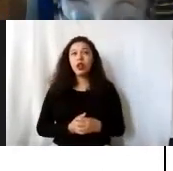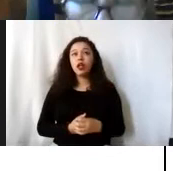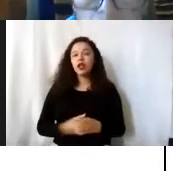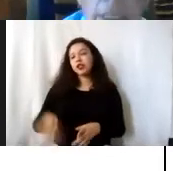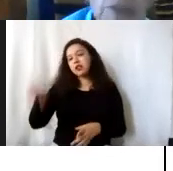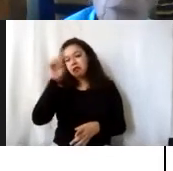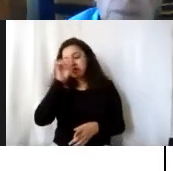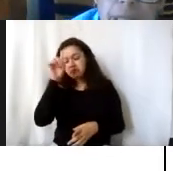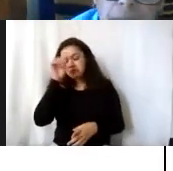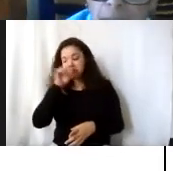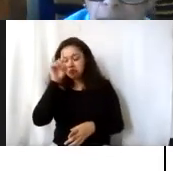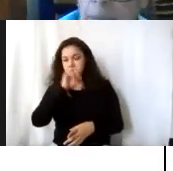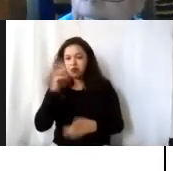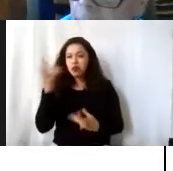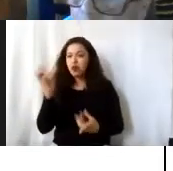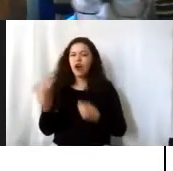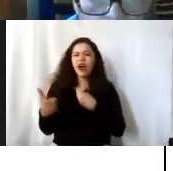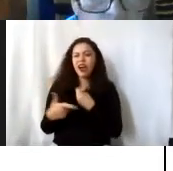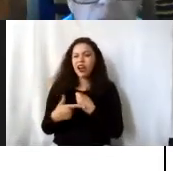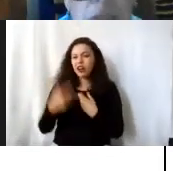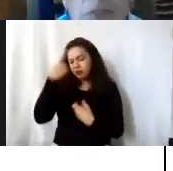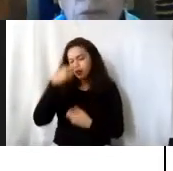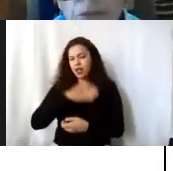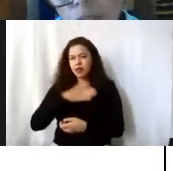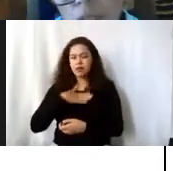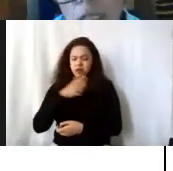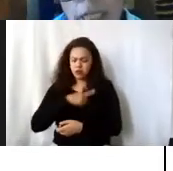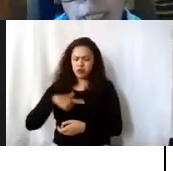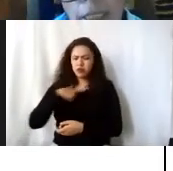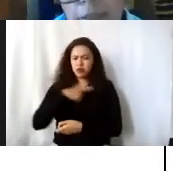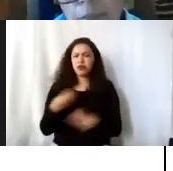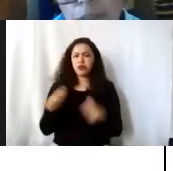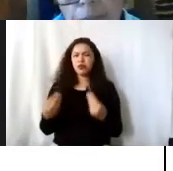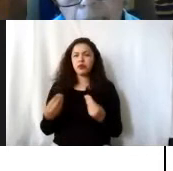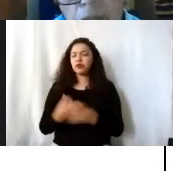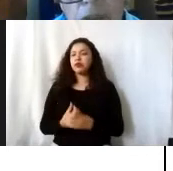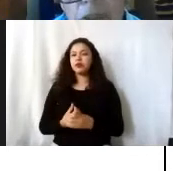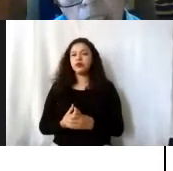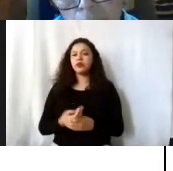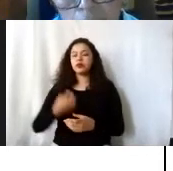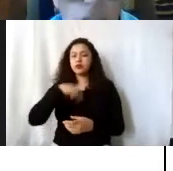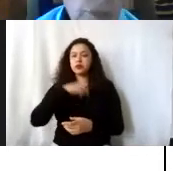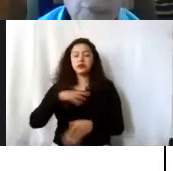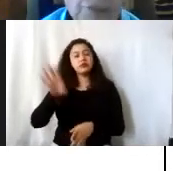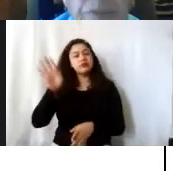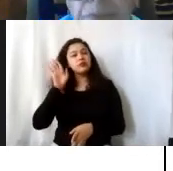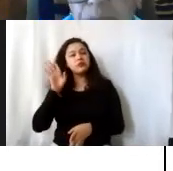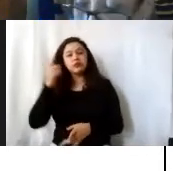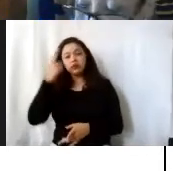sugerencia, recomendación para mí, con muchísimo gusto. Estamos abiertos y los